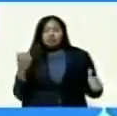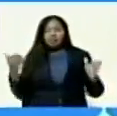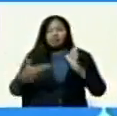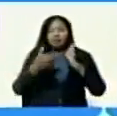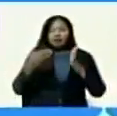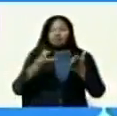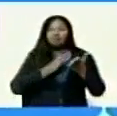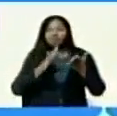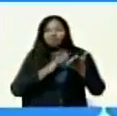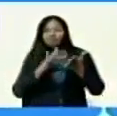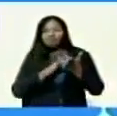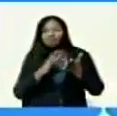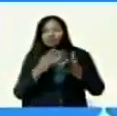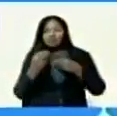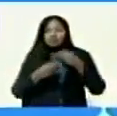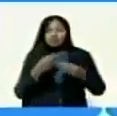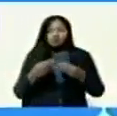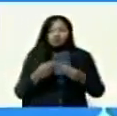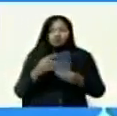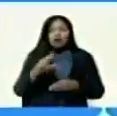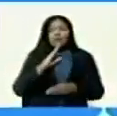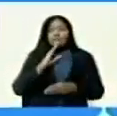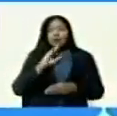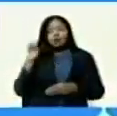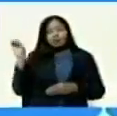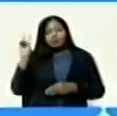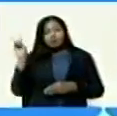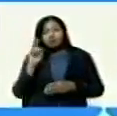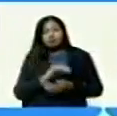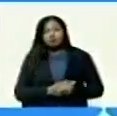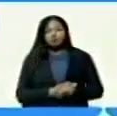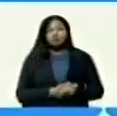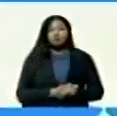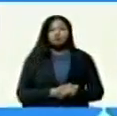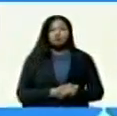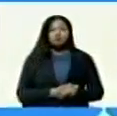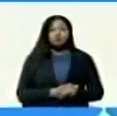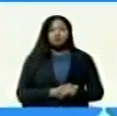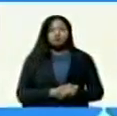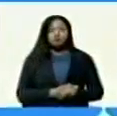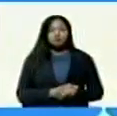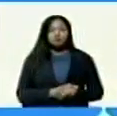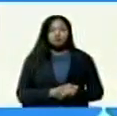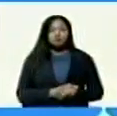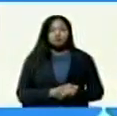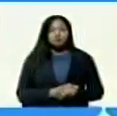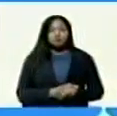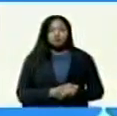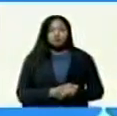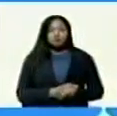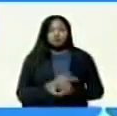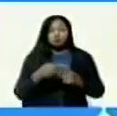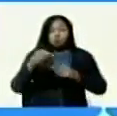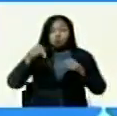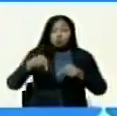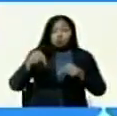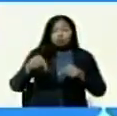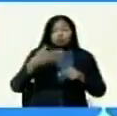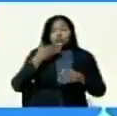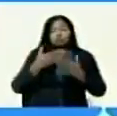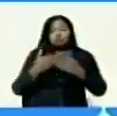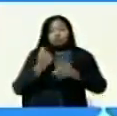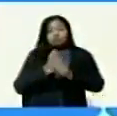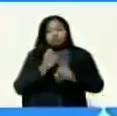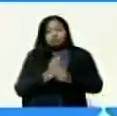que se atacó, valga la redundancia, al sistema informático del Banco de Venezuela, pero que hoy, gracias a sus